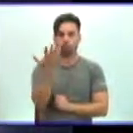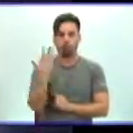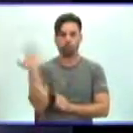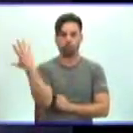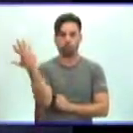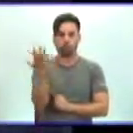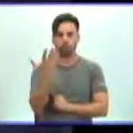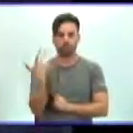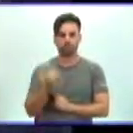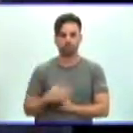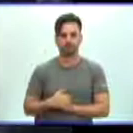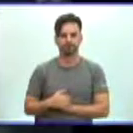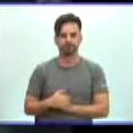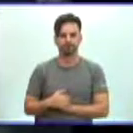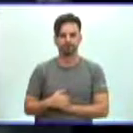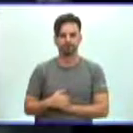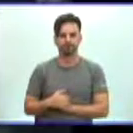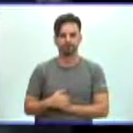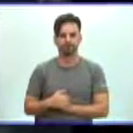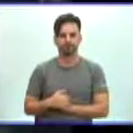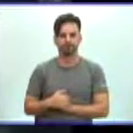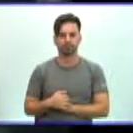Estados Unidos.